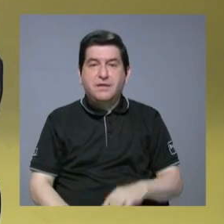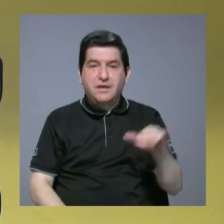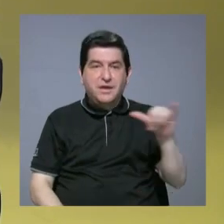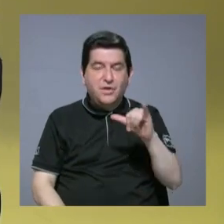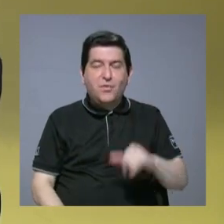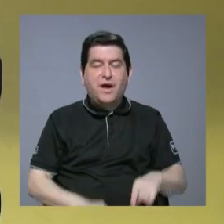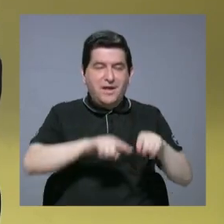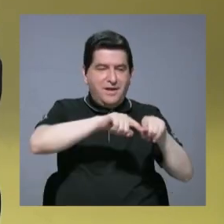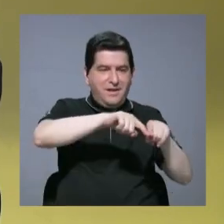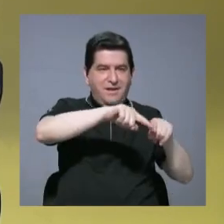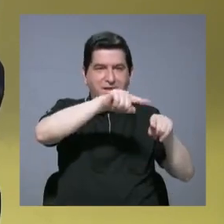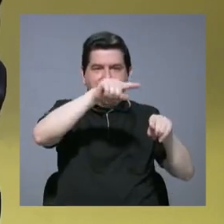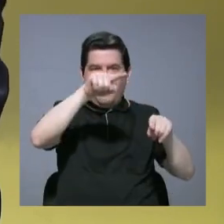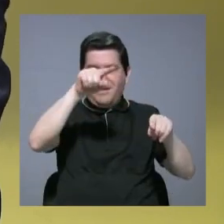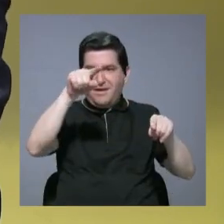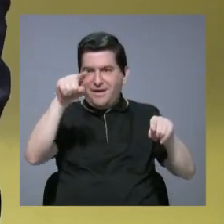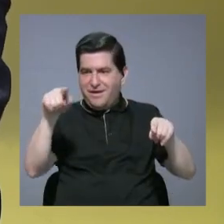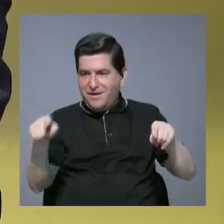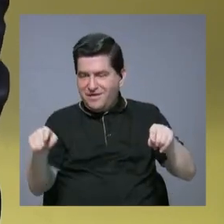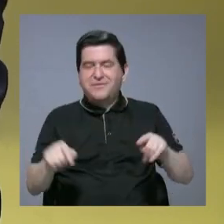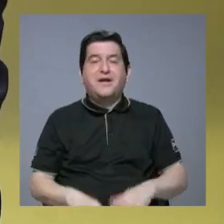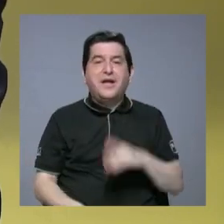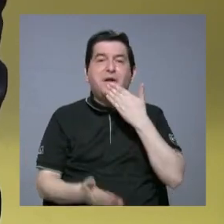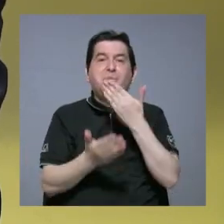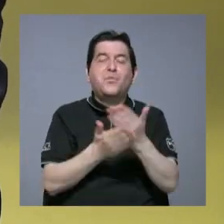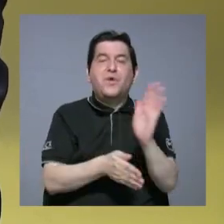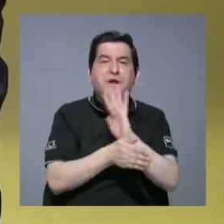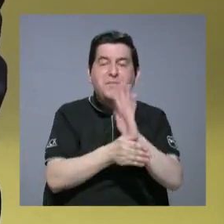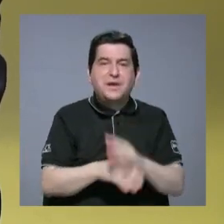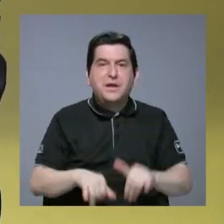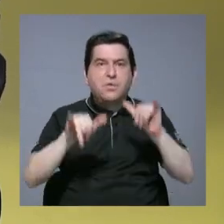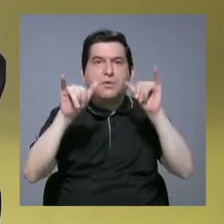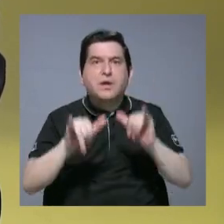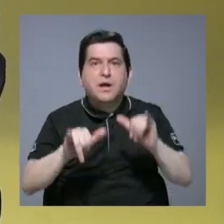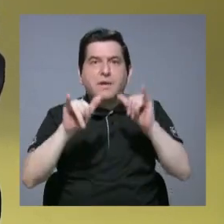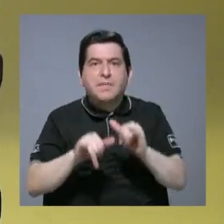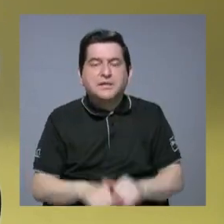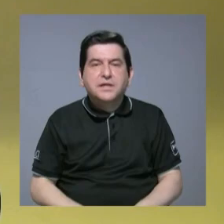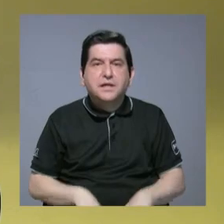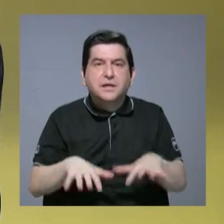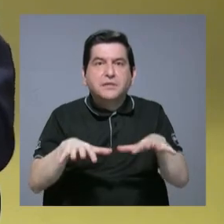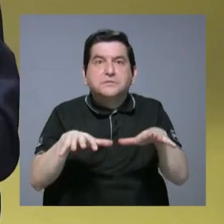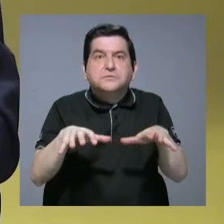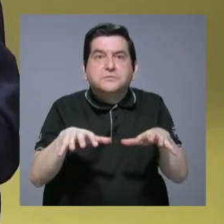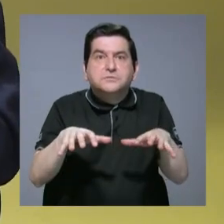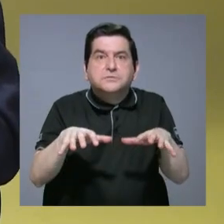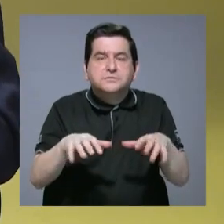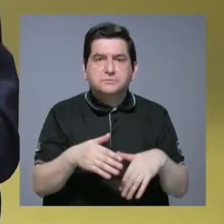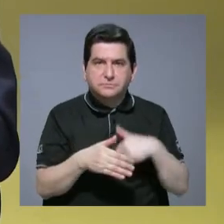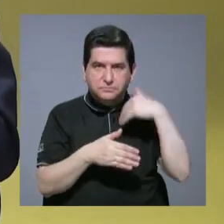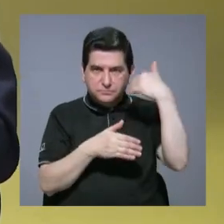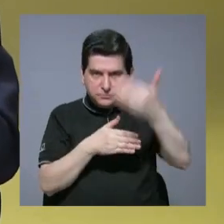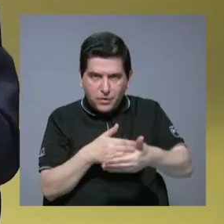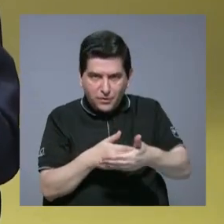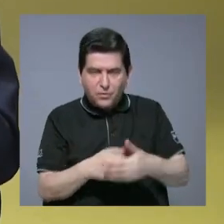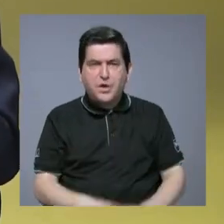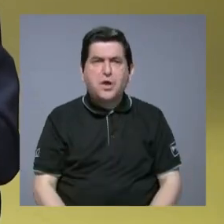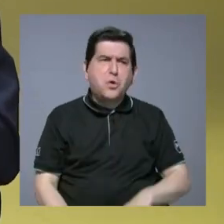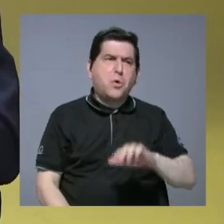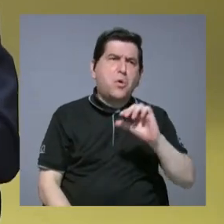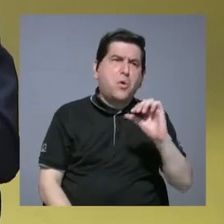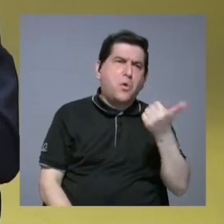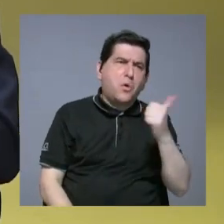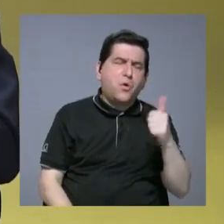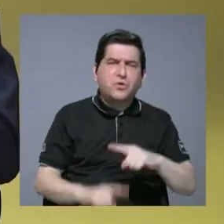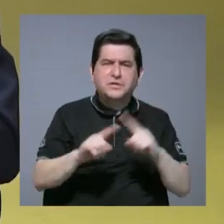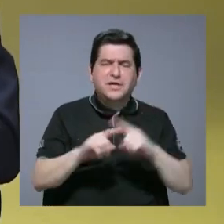es usual en las buenas películas que mantienen la atención. Y luego de esto ha habido otra serie